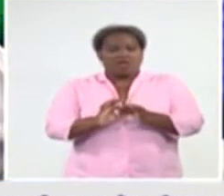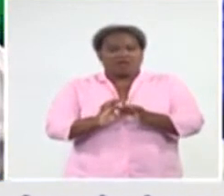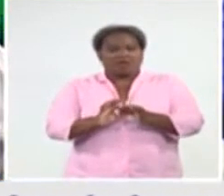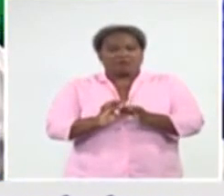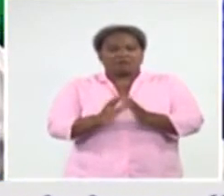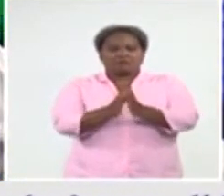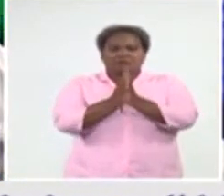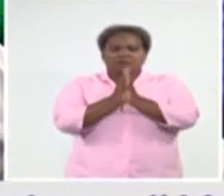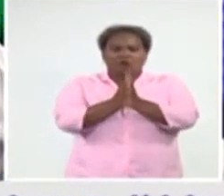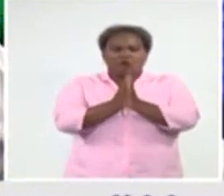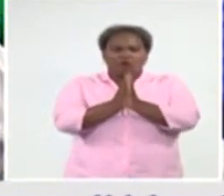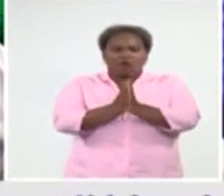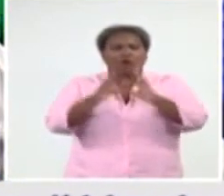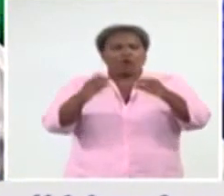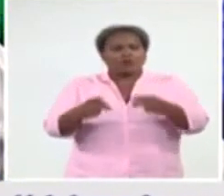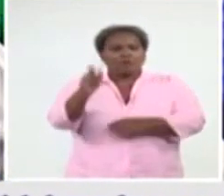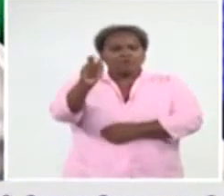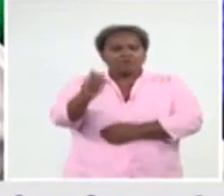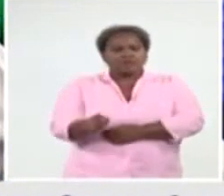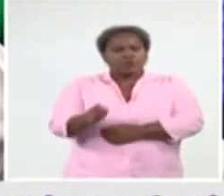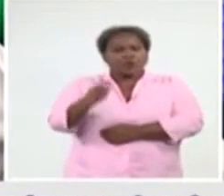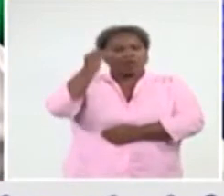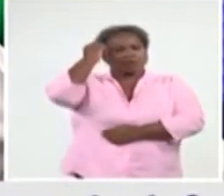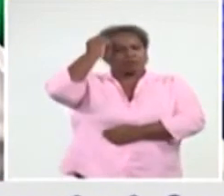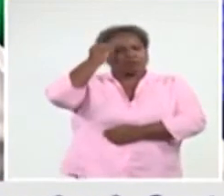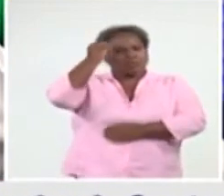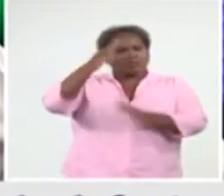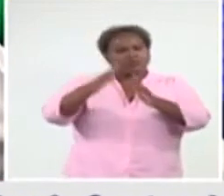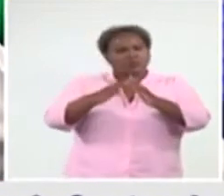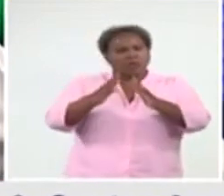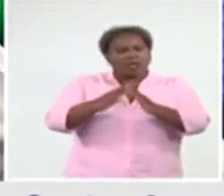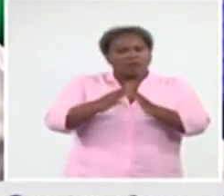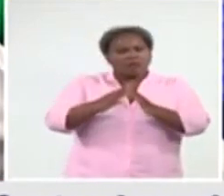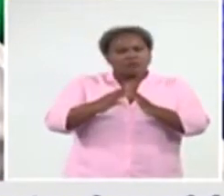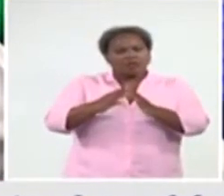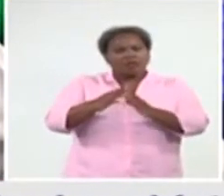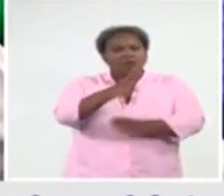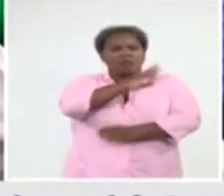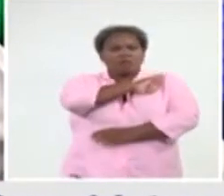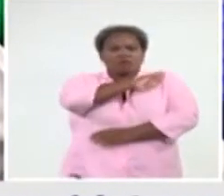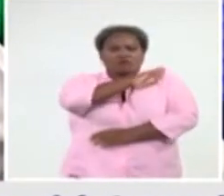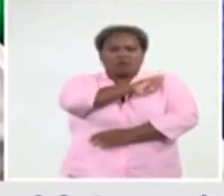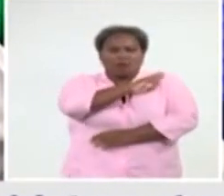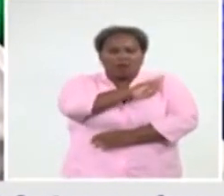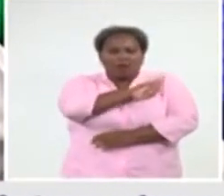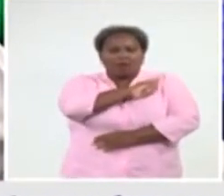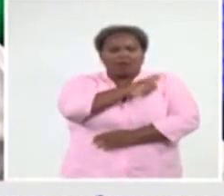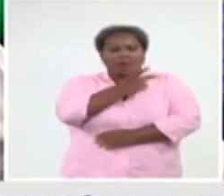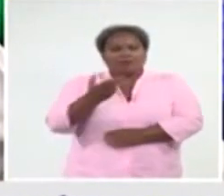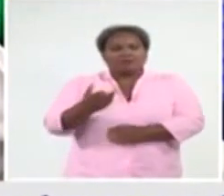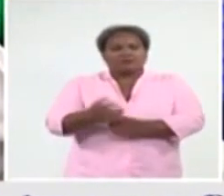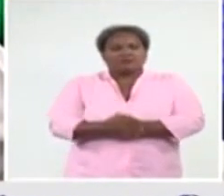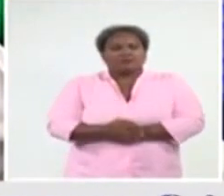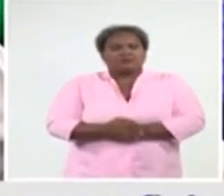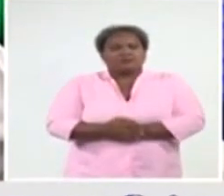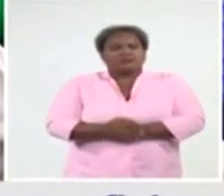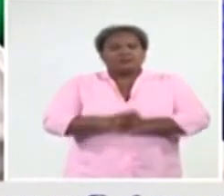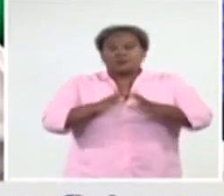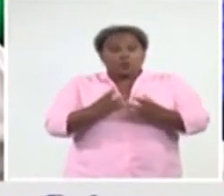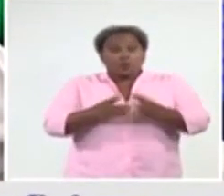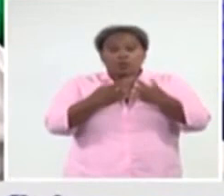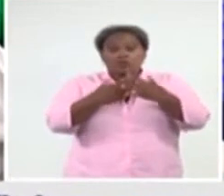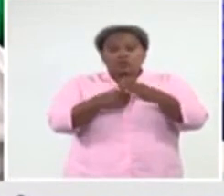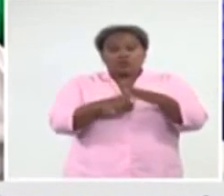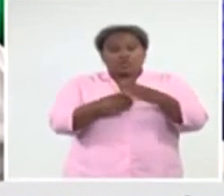más y a ser responsable con nuestros comportamientos, porque no todo se puede resolver